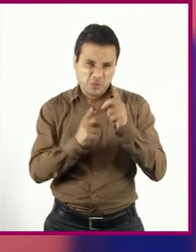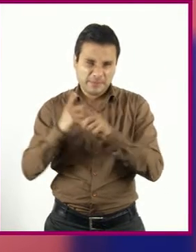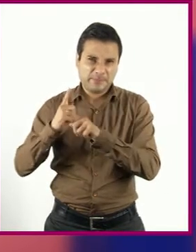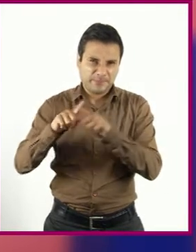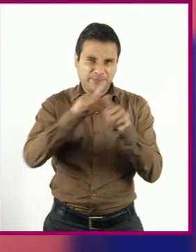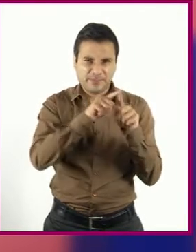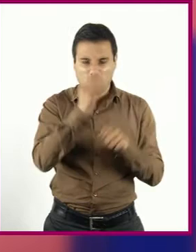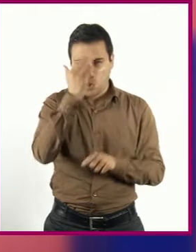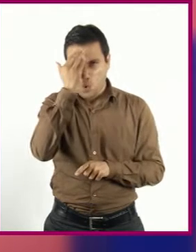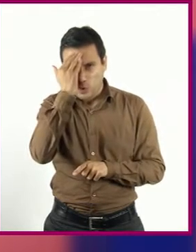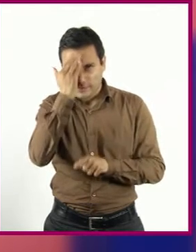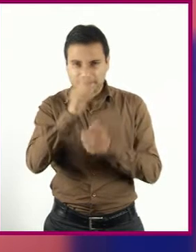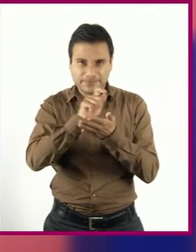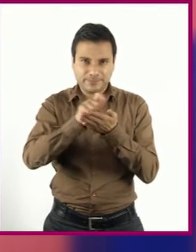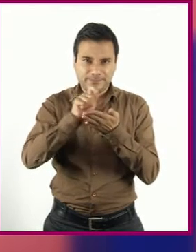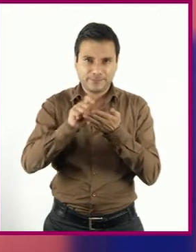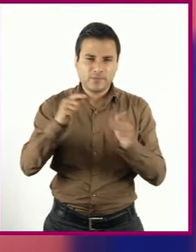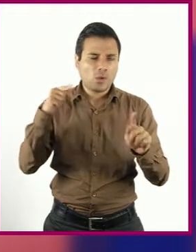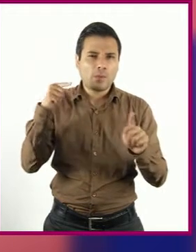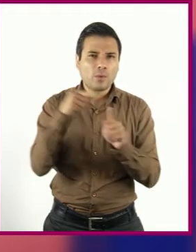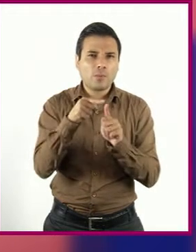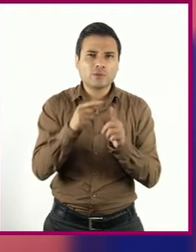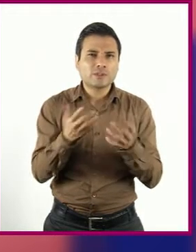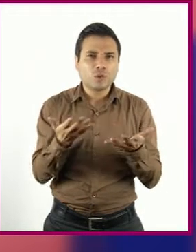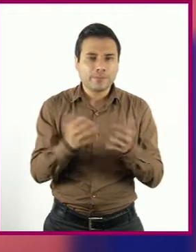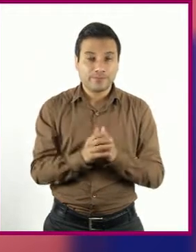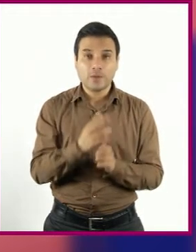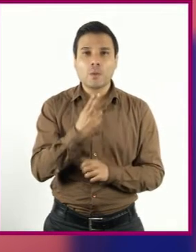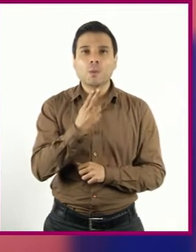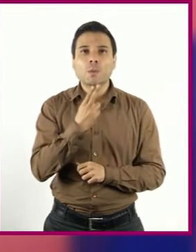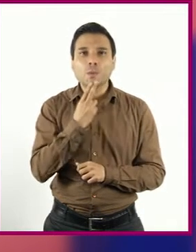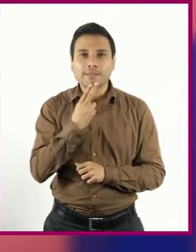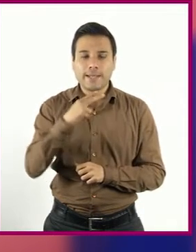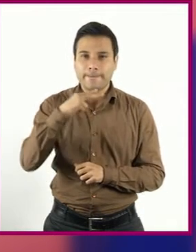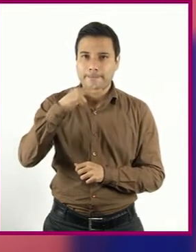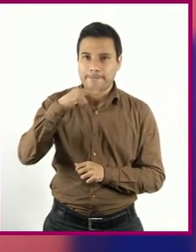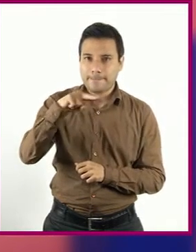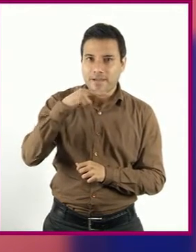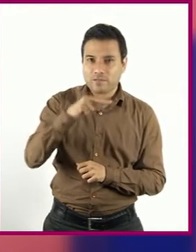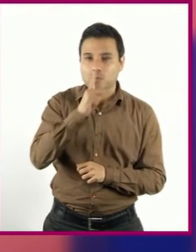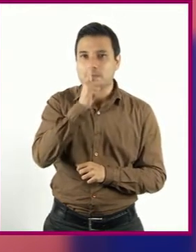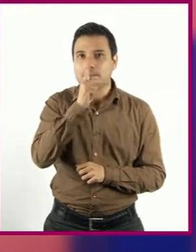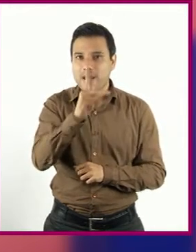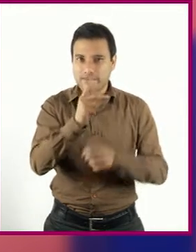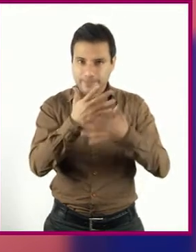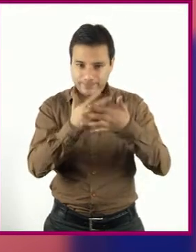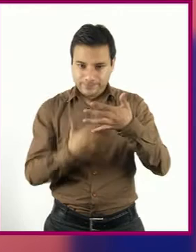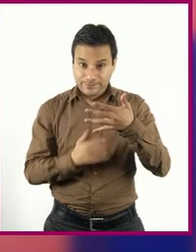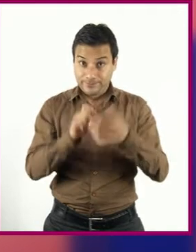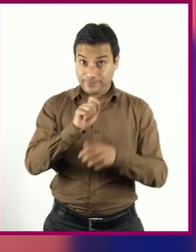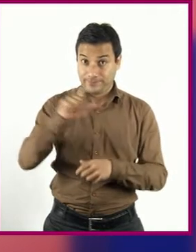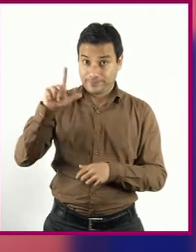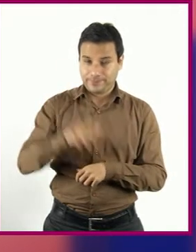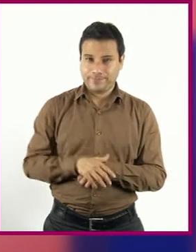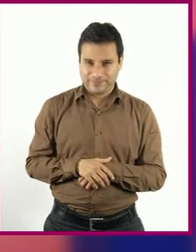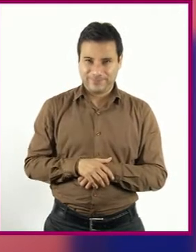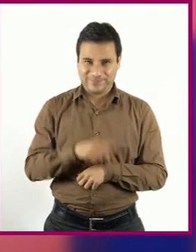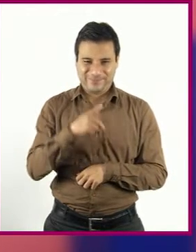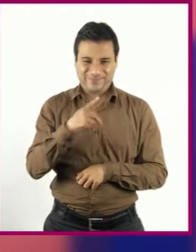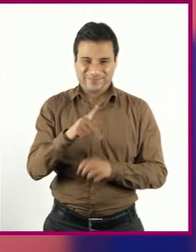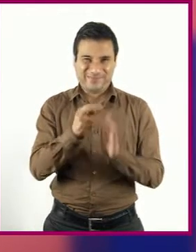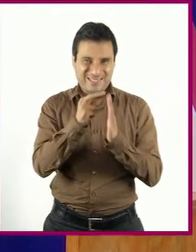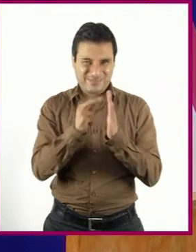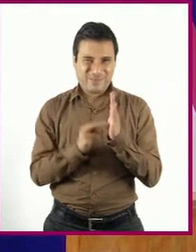con el propósito de revisar uso de verbos y vocabulario especializado y siglas en reglamentos de